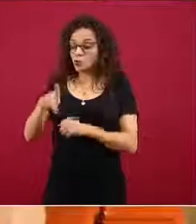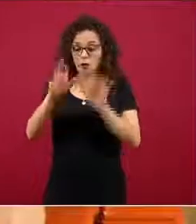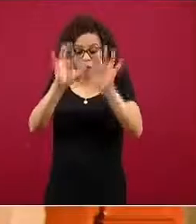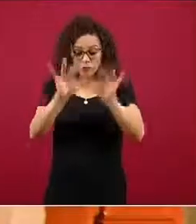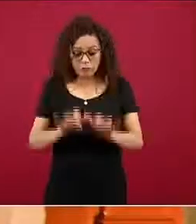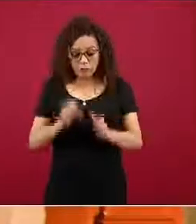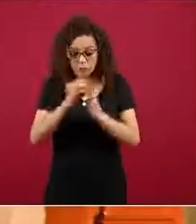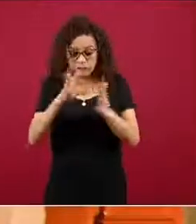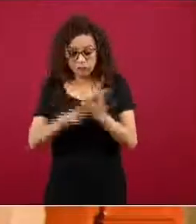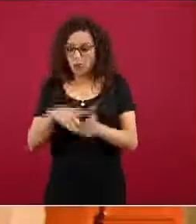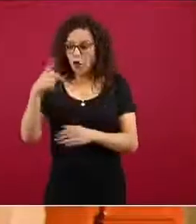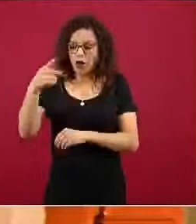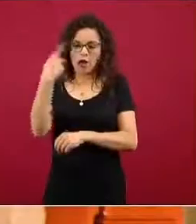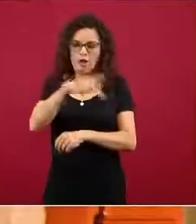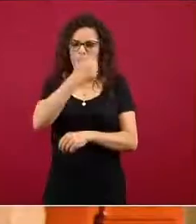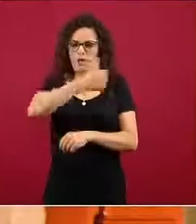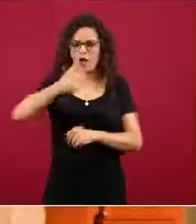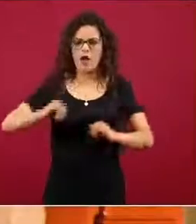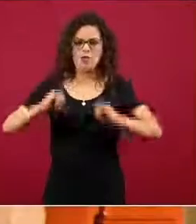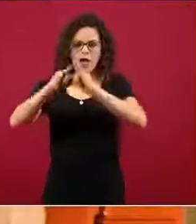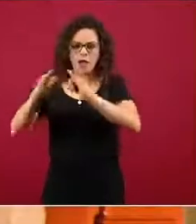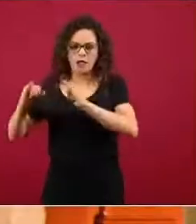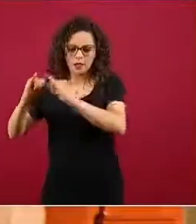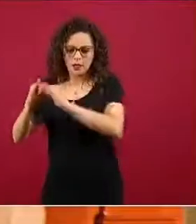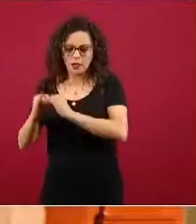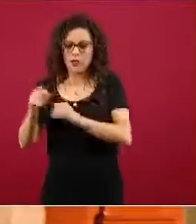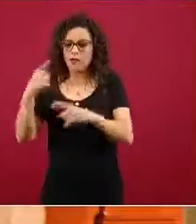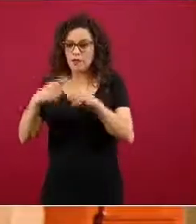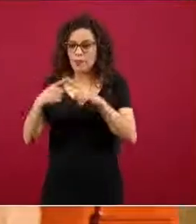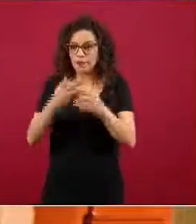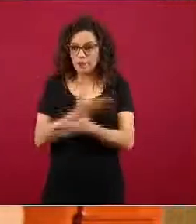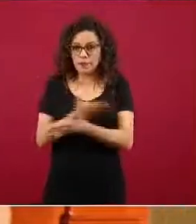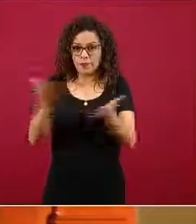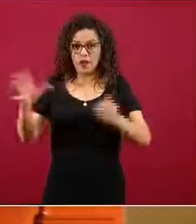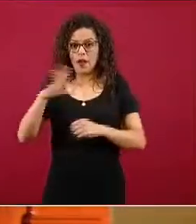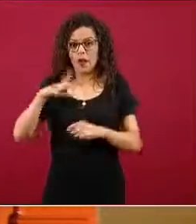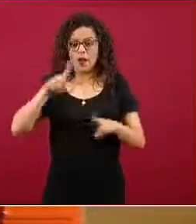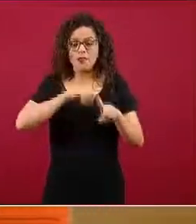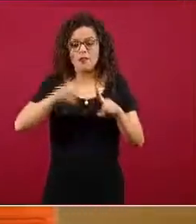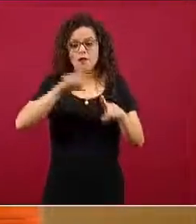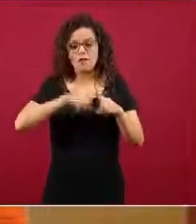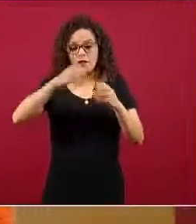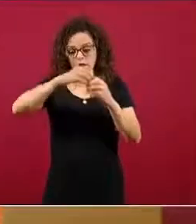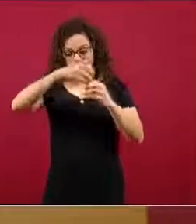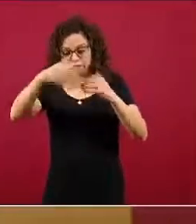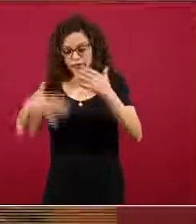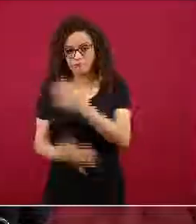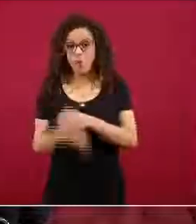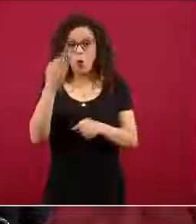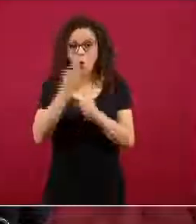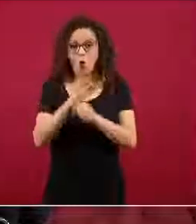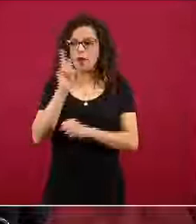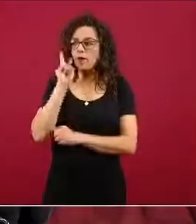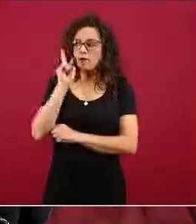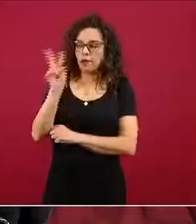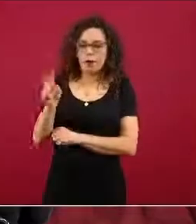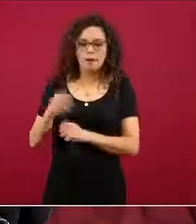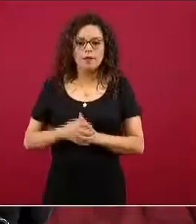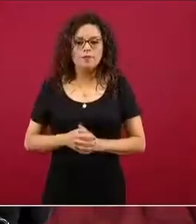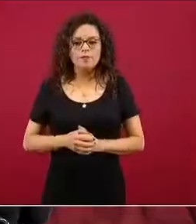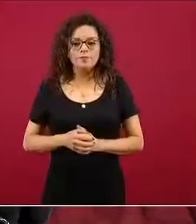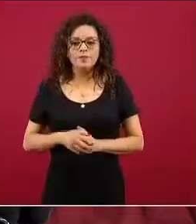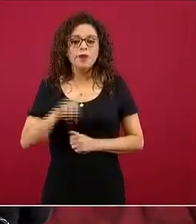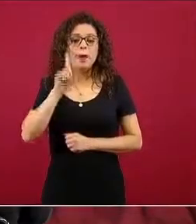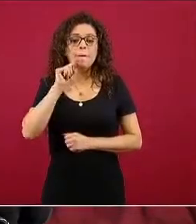quiero destacar que se trata de personal de distintas ramas de salud que enseguida enlistaré. Mañana se vacunarán